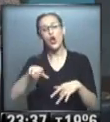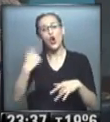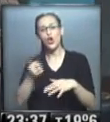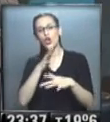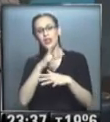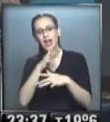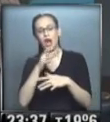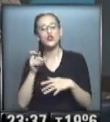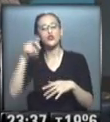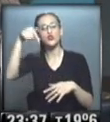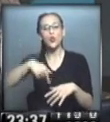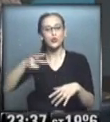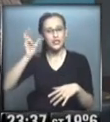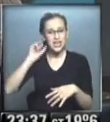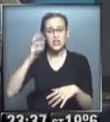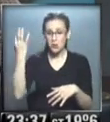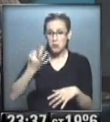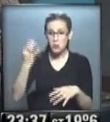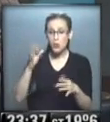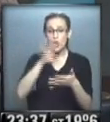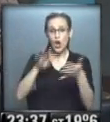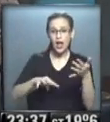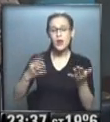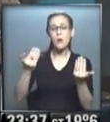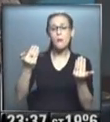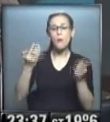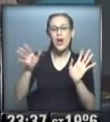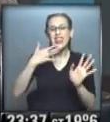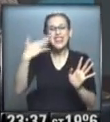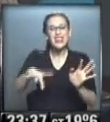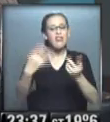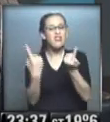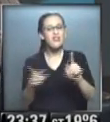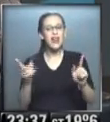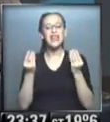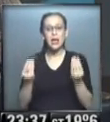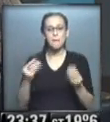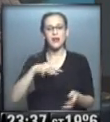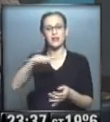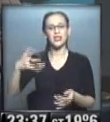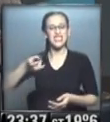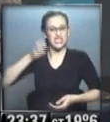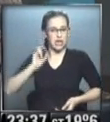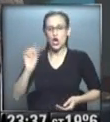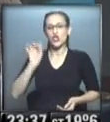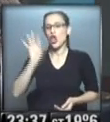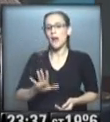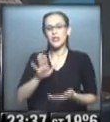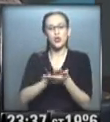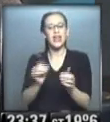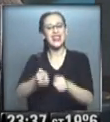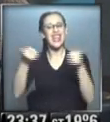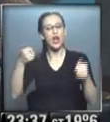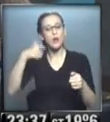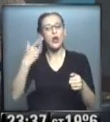Aysén en el sur de Chile, que vale la pena leer porque ahí uno puede tener una mirada diferente de lo que pasa en Chile y no solamente quedarse con El Mercurio